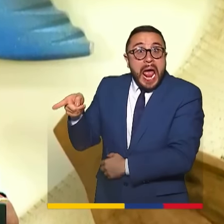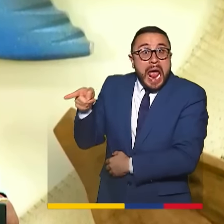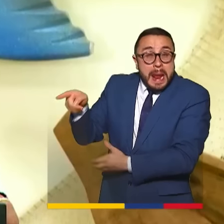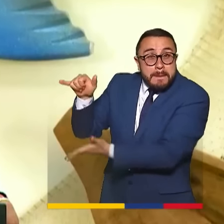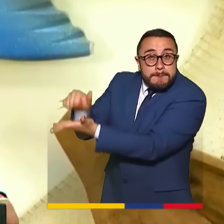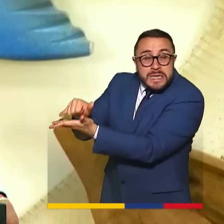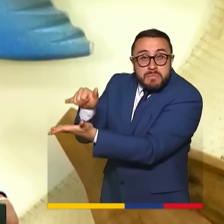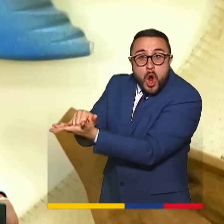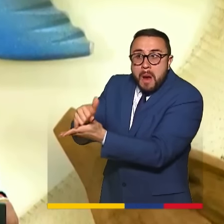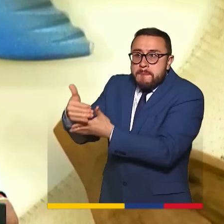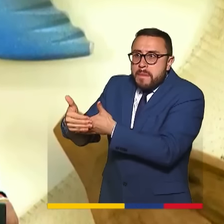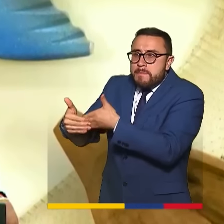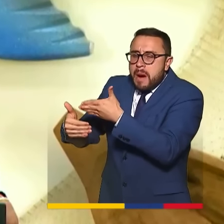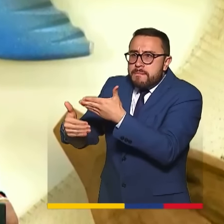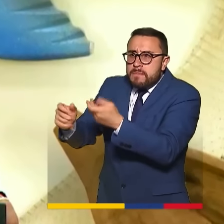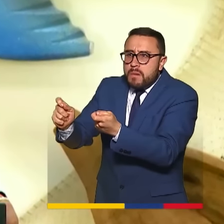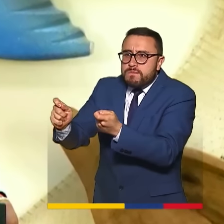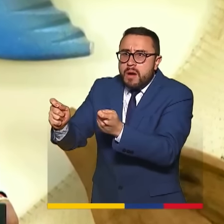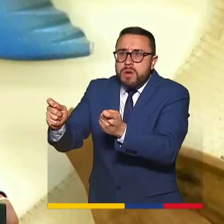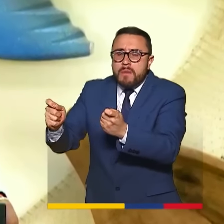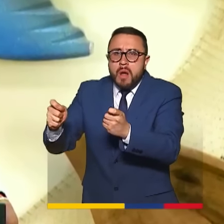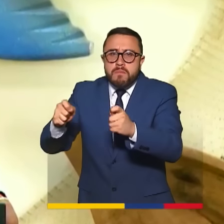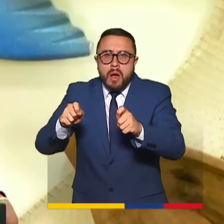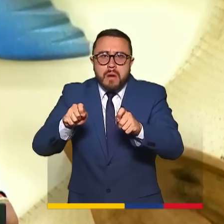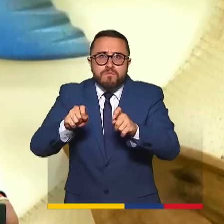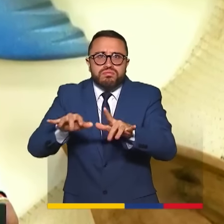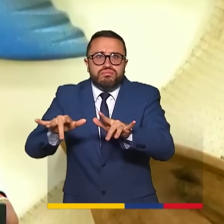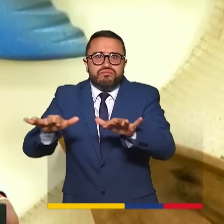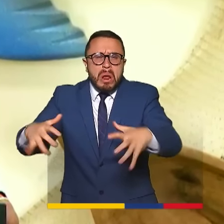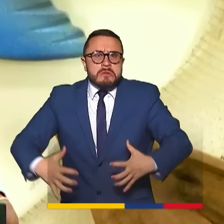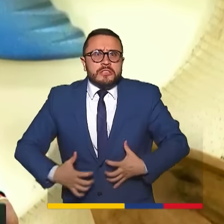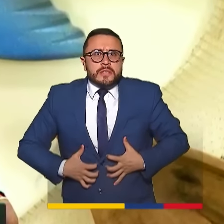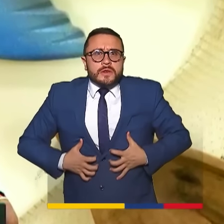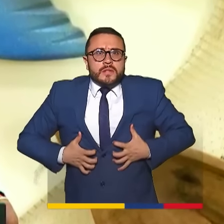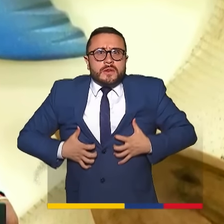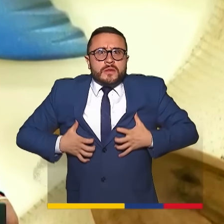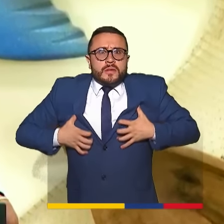que se iban llenando las calles del miedo y del terror